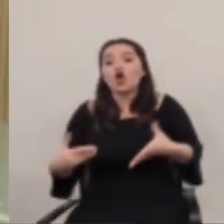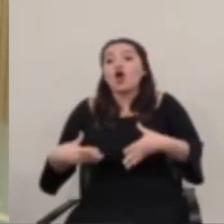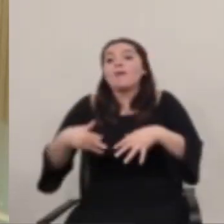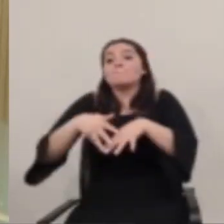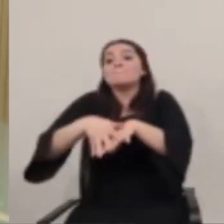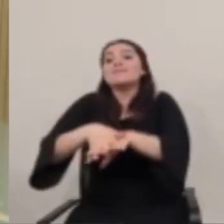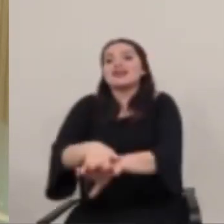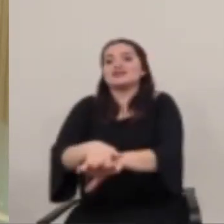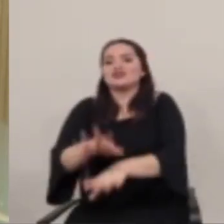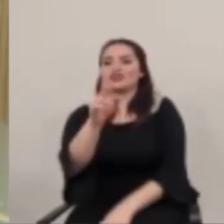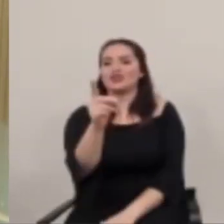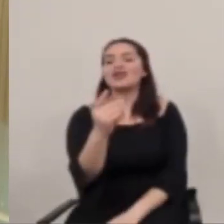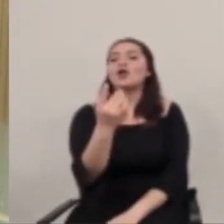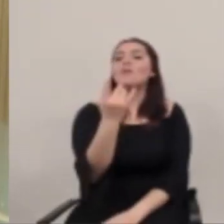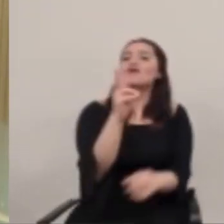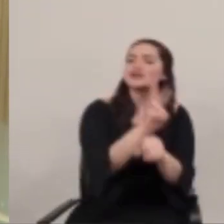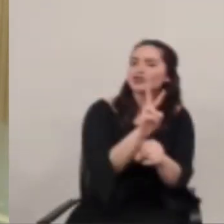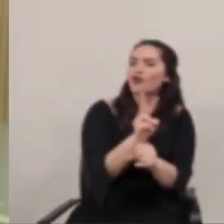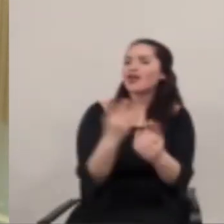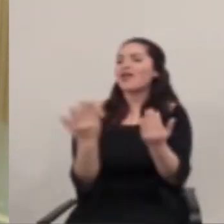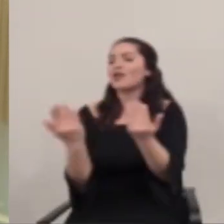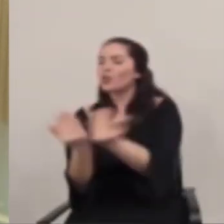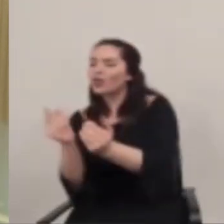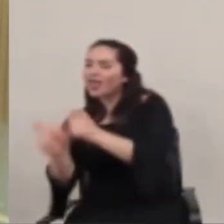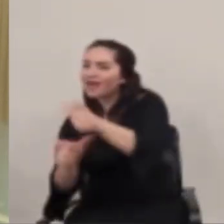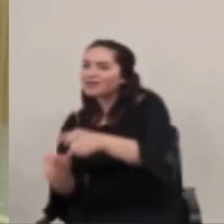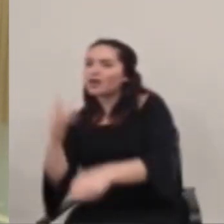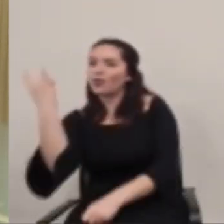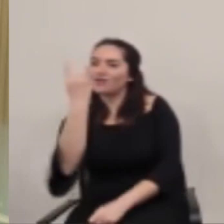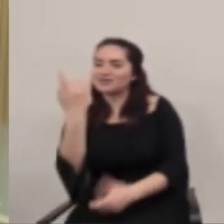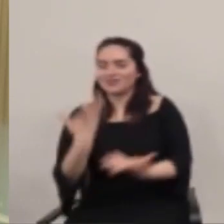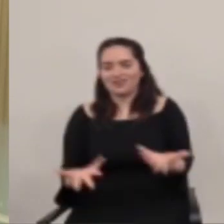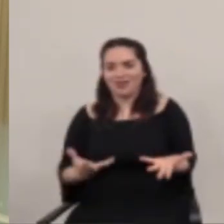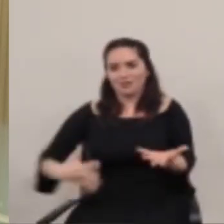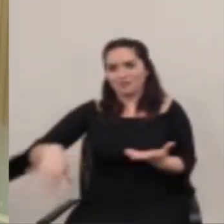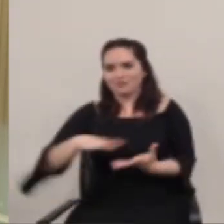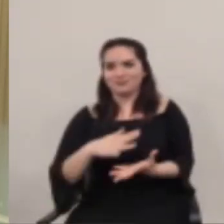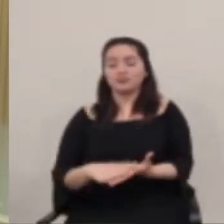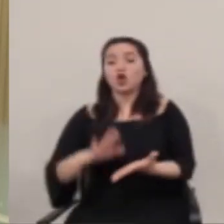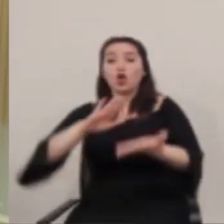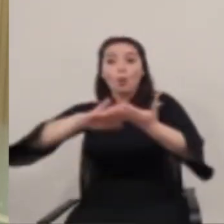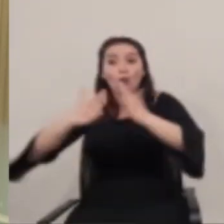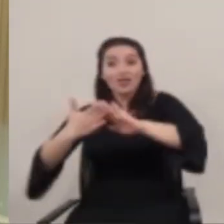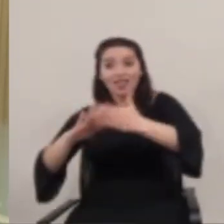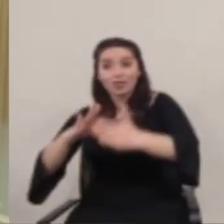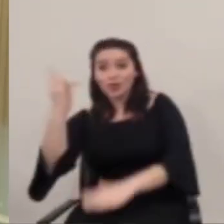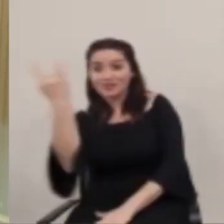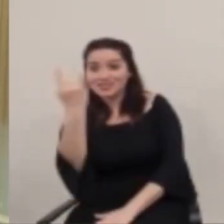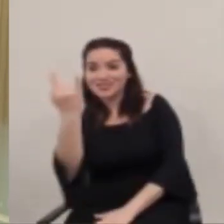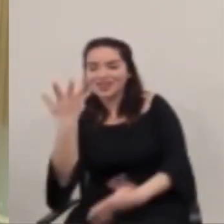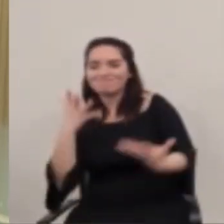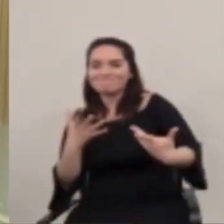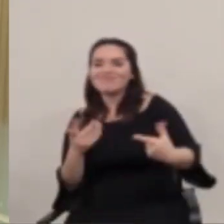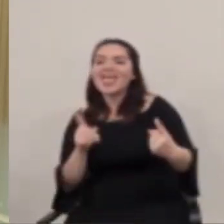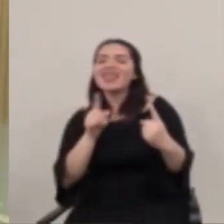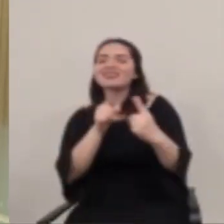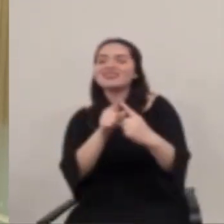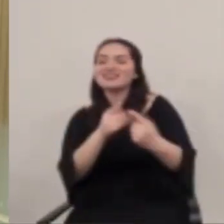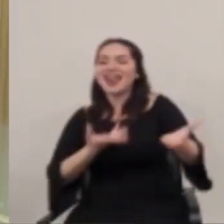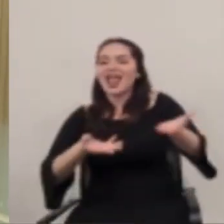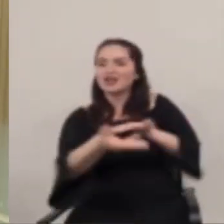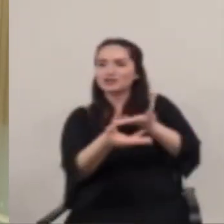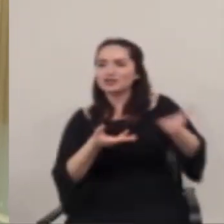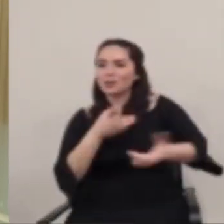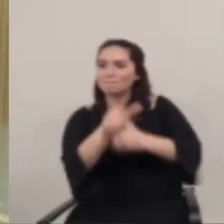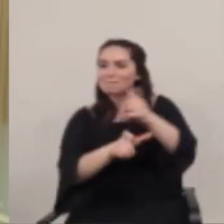de profesores, estudiantes y funcionarios. La comunidad universitaria es, por sobre todo, la interacción entre sus miembros y el